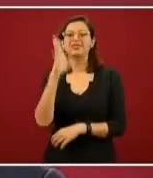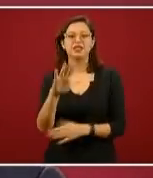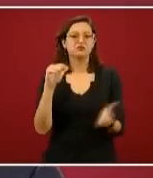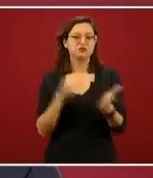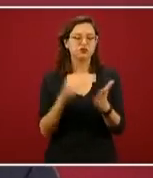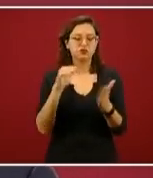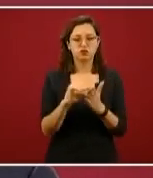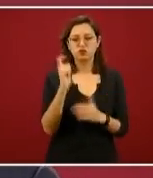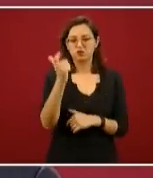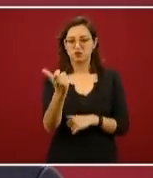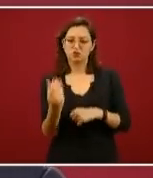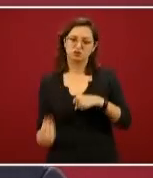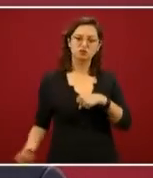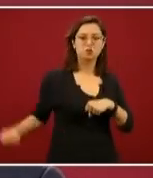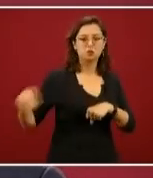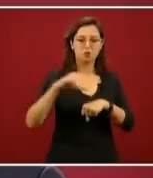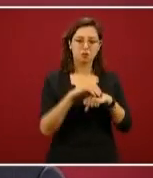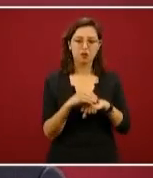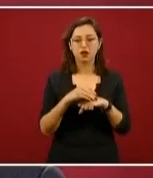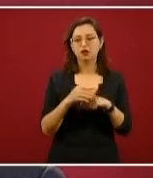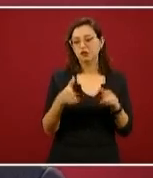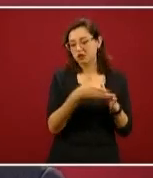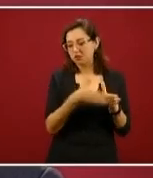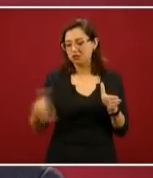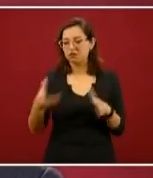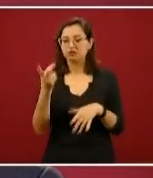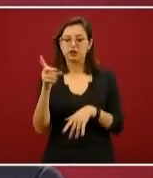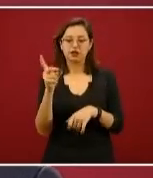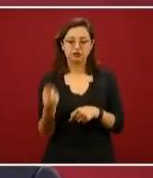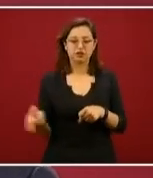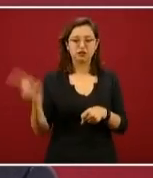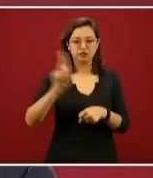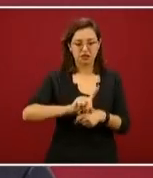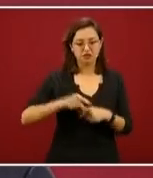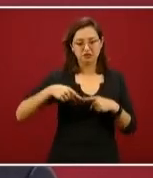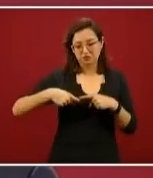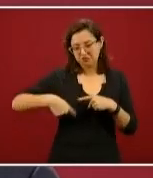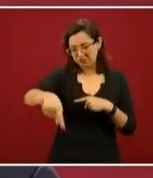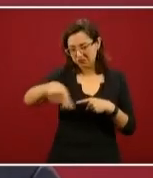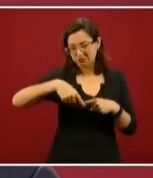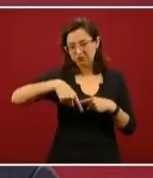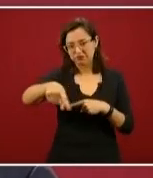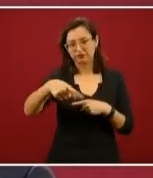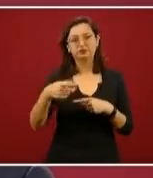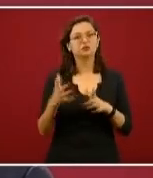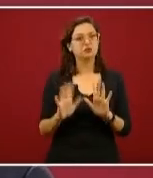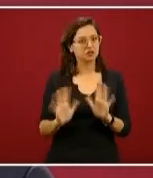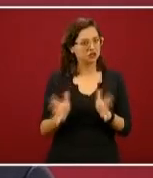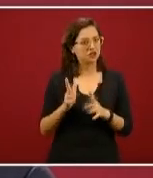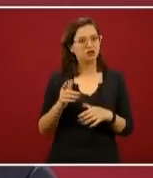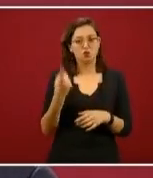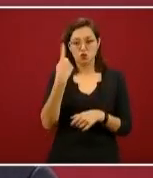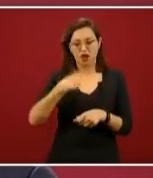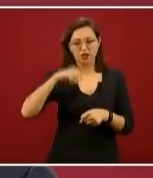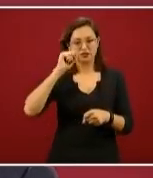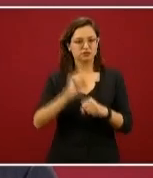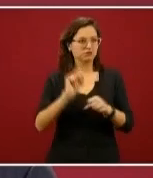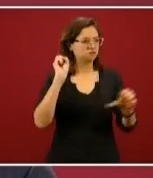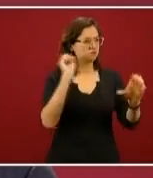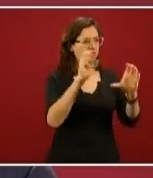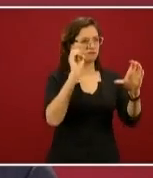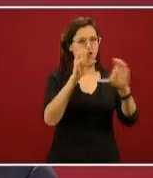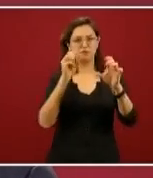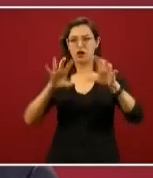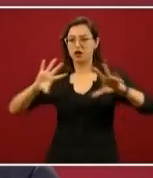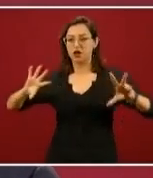pesos adicionales para finales de este mes. En esta misma semana se habrán transferido a los estados una totalidad